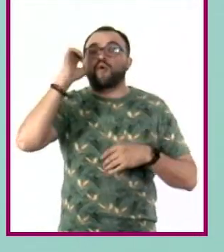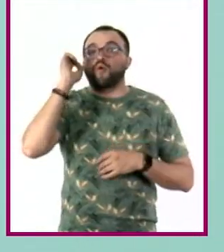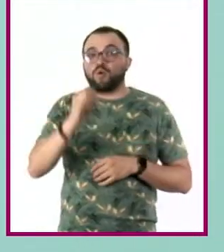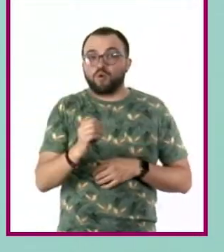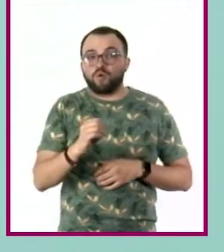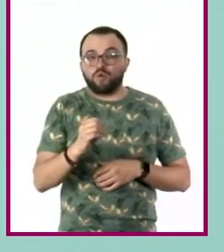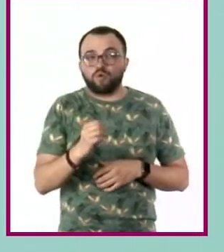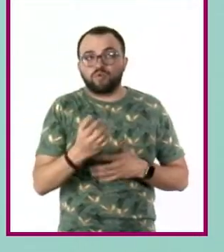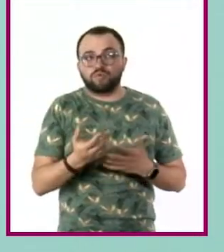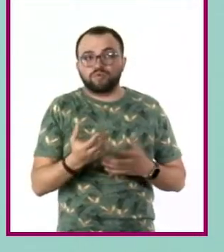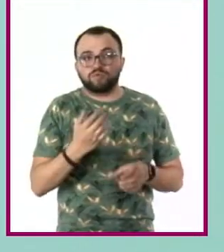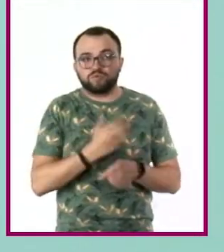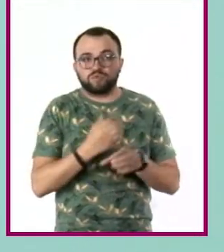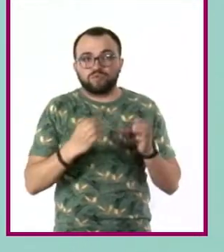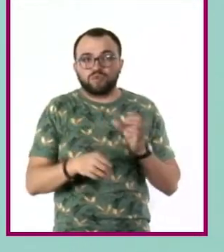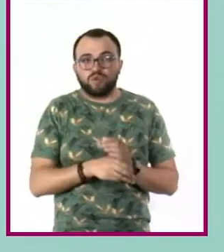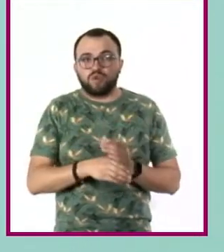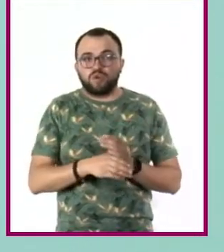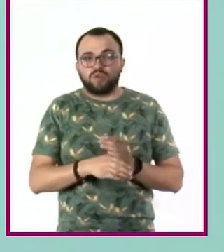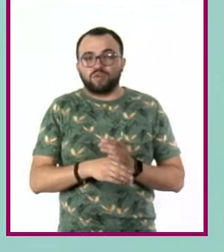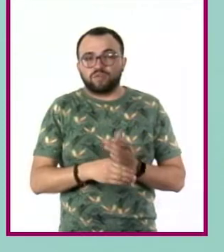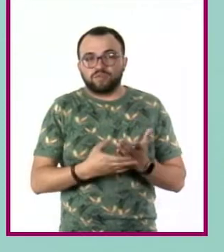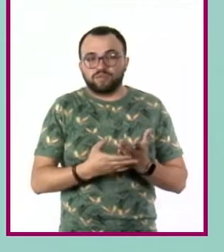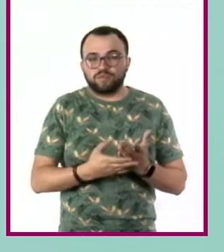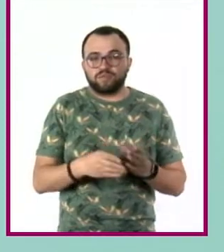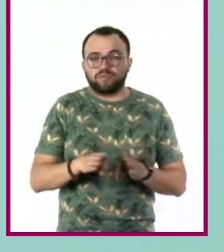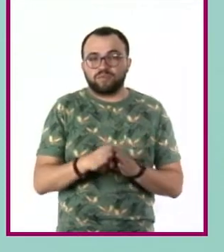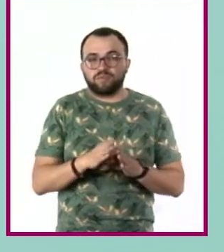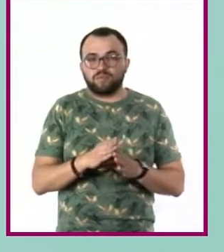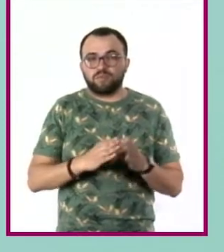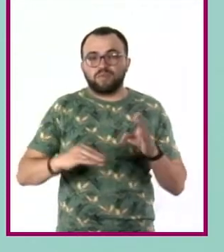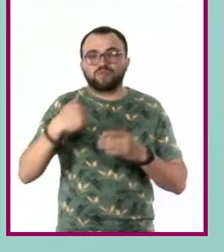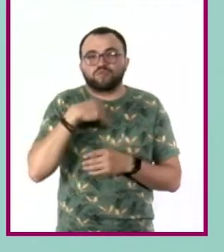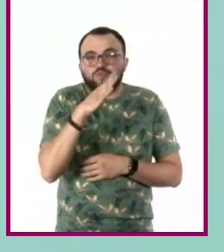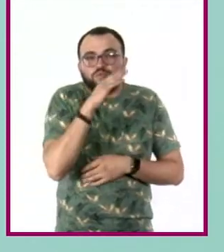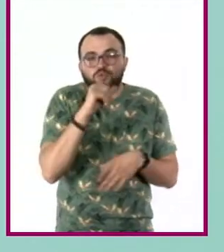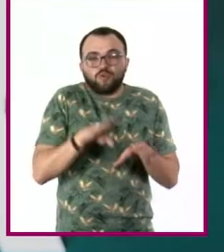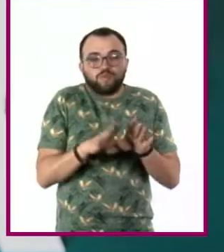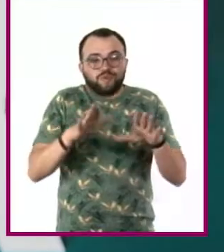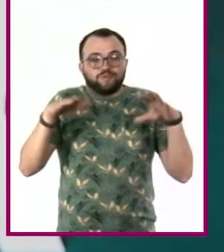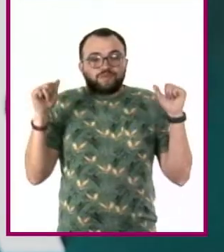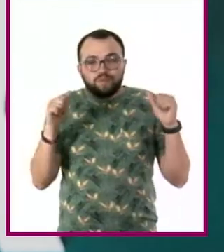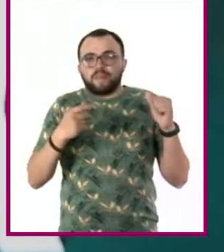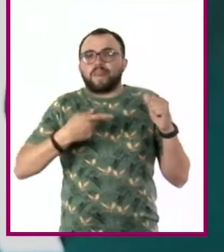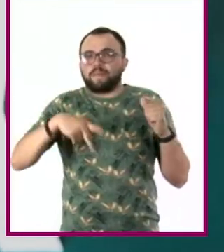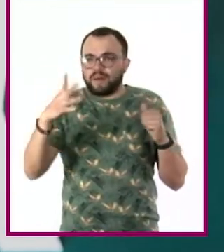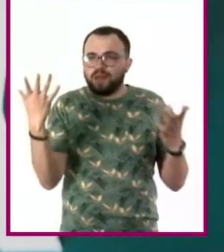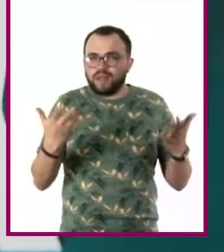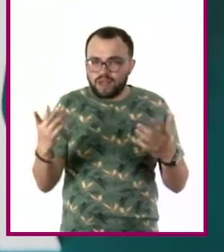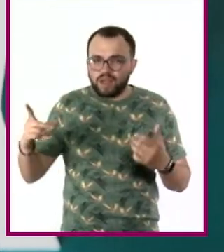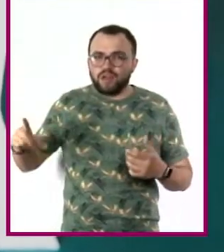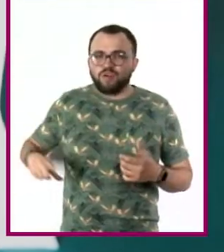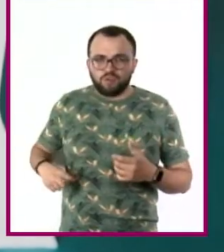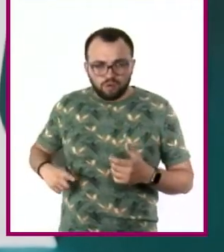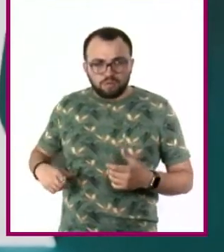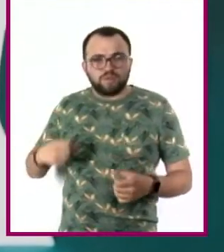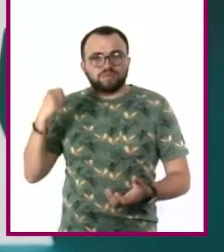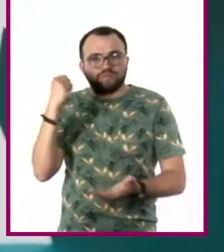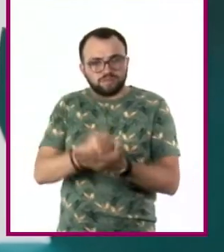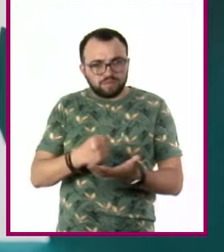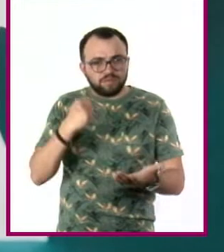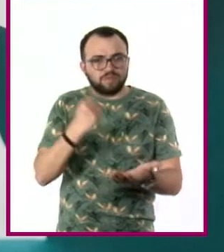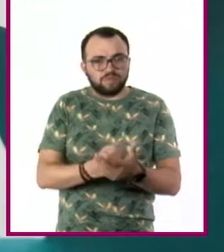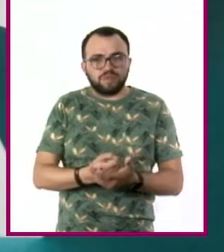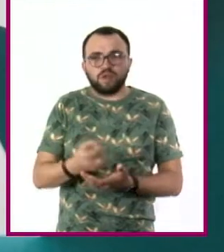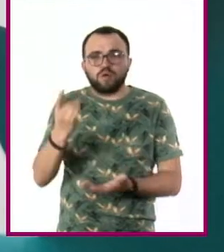eventos extremos, no los podemos evitar, pero tengamos un gobierno que nos está simplemente protegiendo